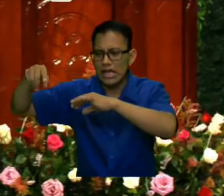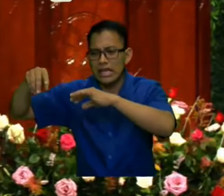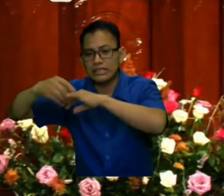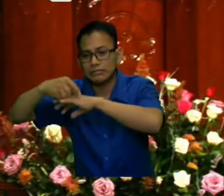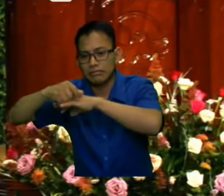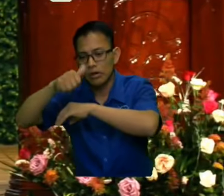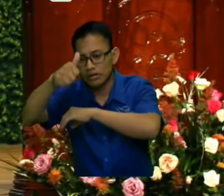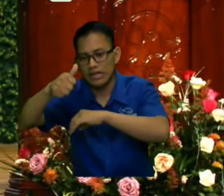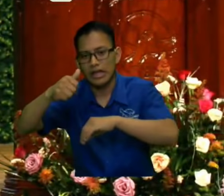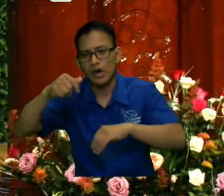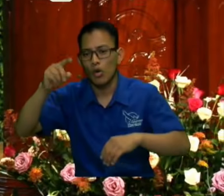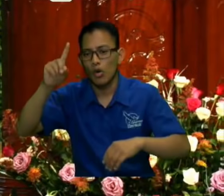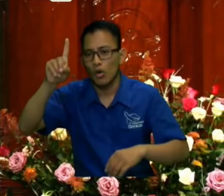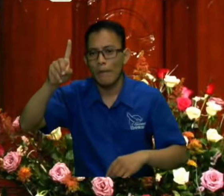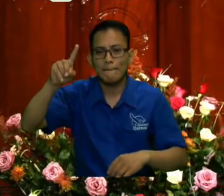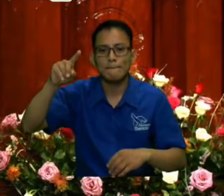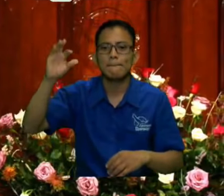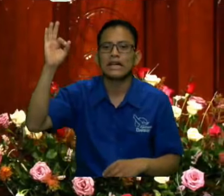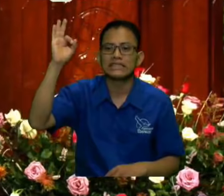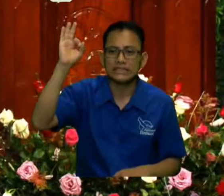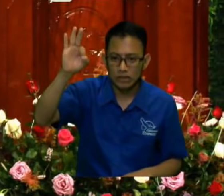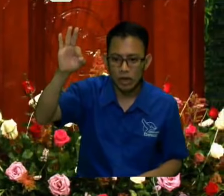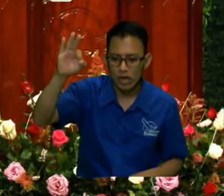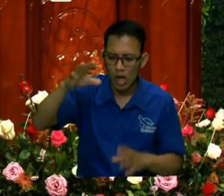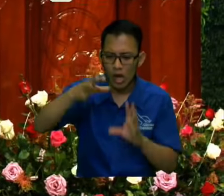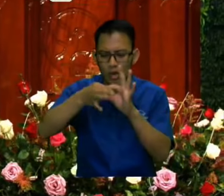que corre maratones,